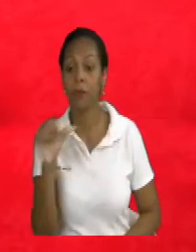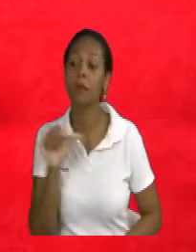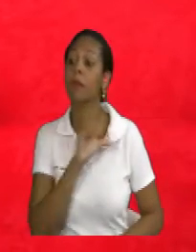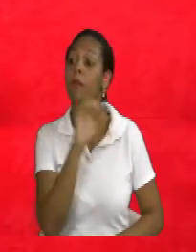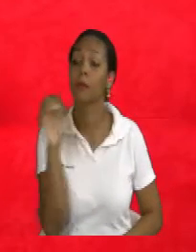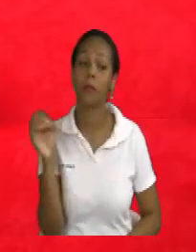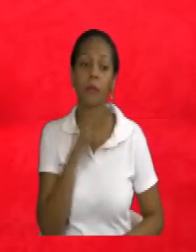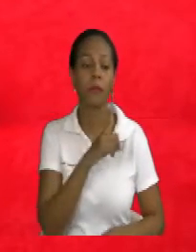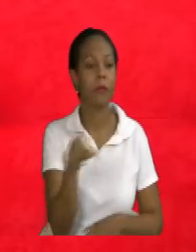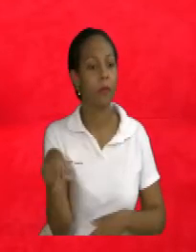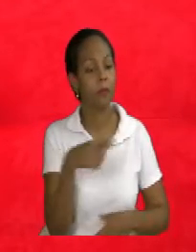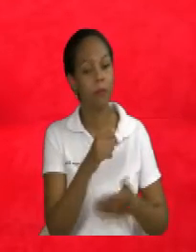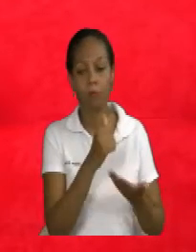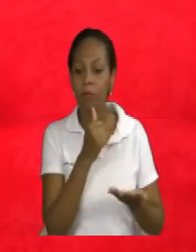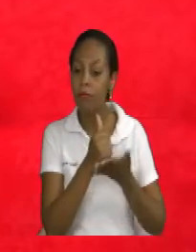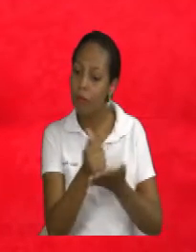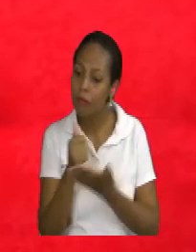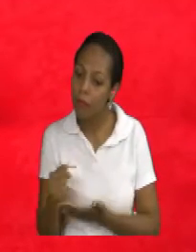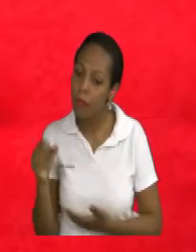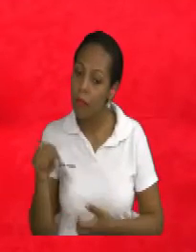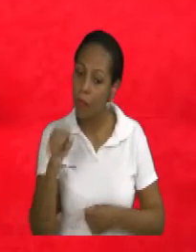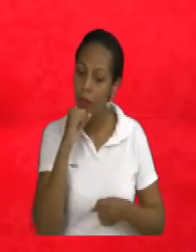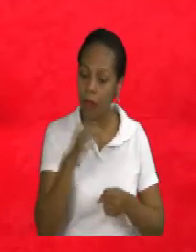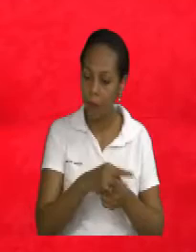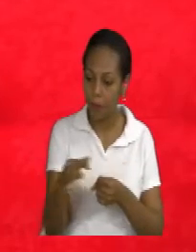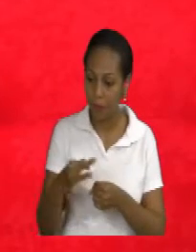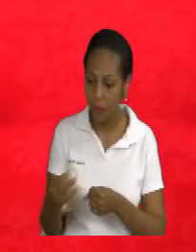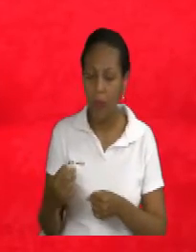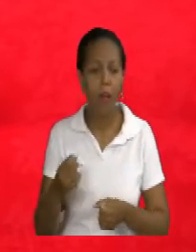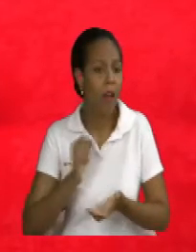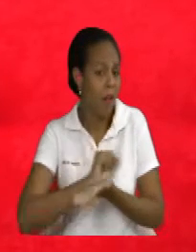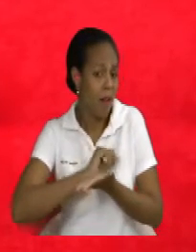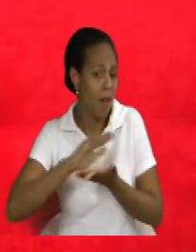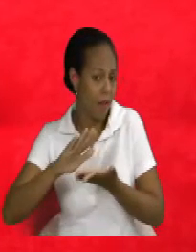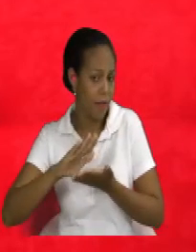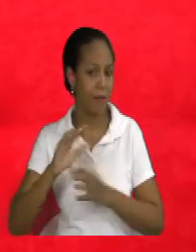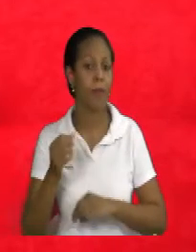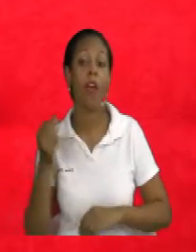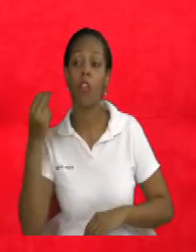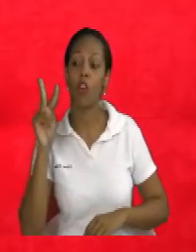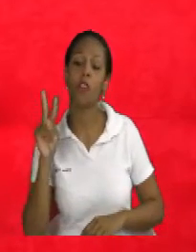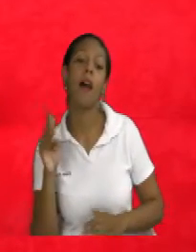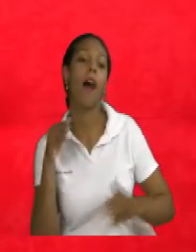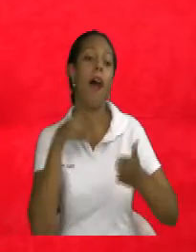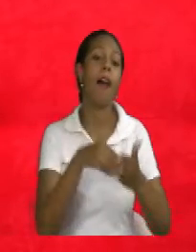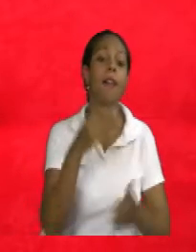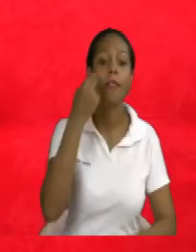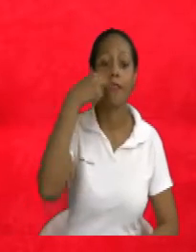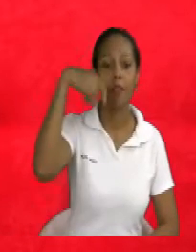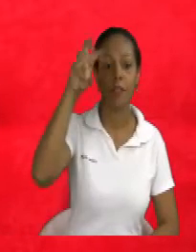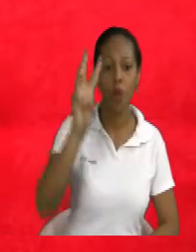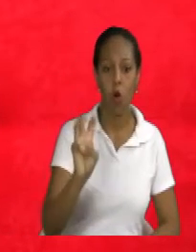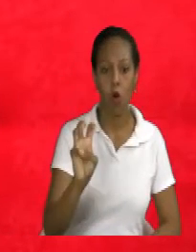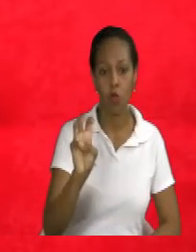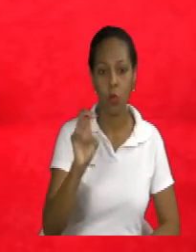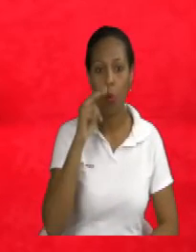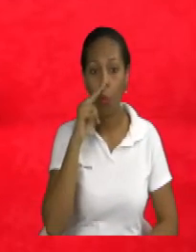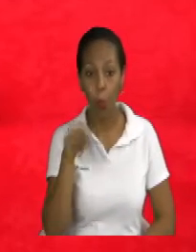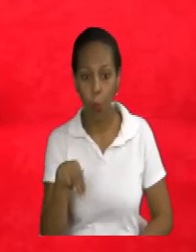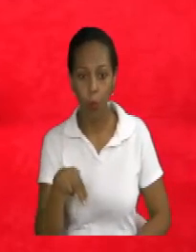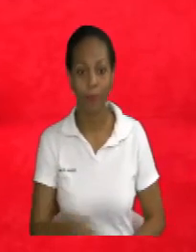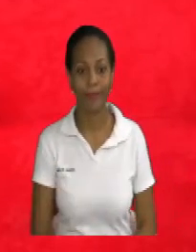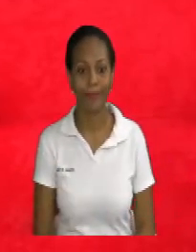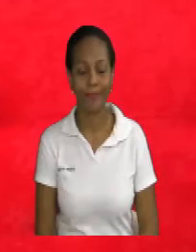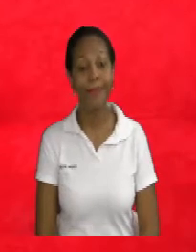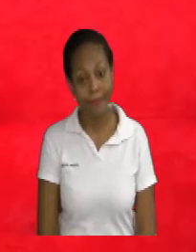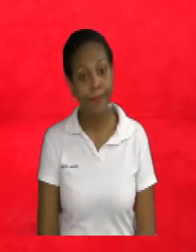gratuitas, se realizan del 12 al 18 de junio. Es decir, que ya estamos